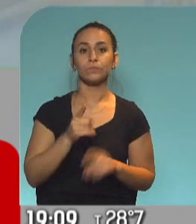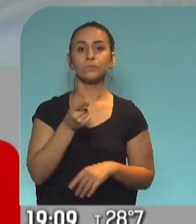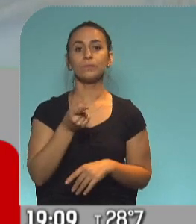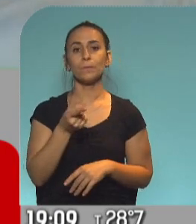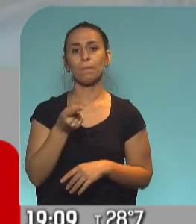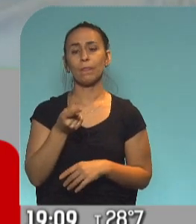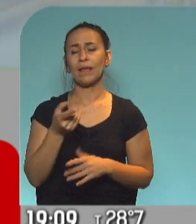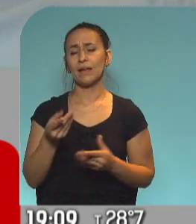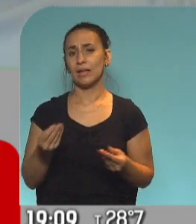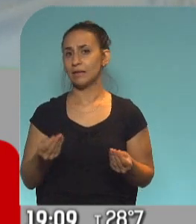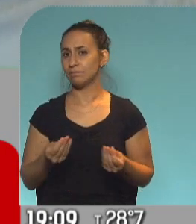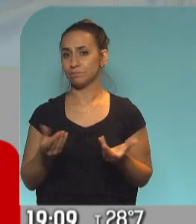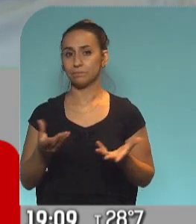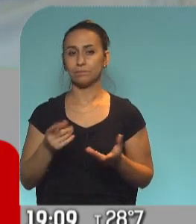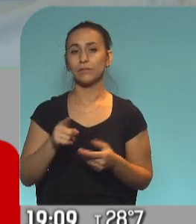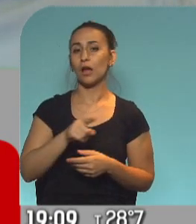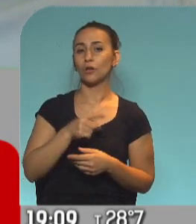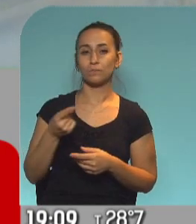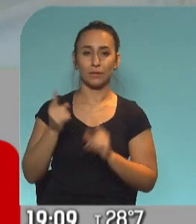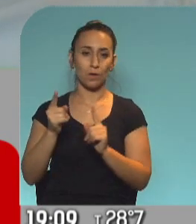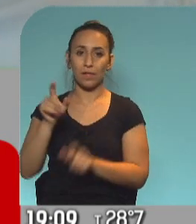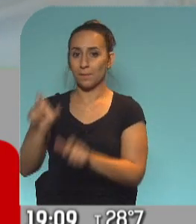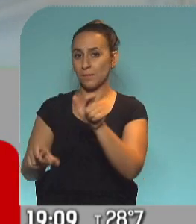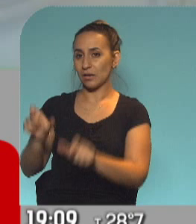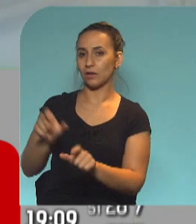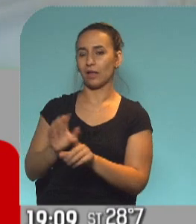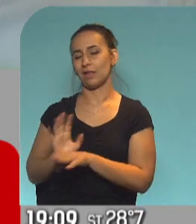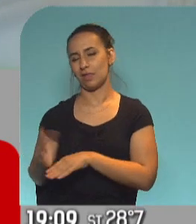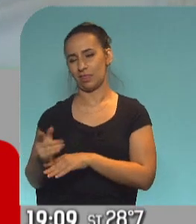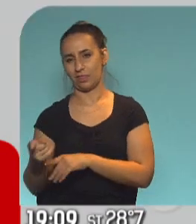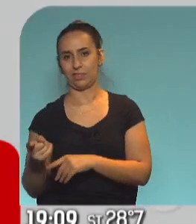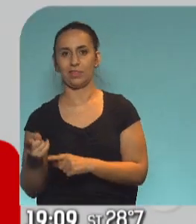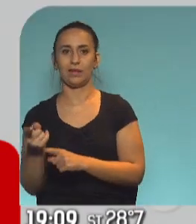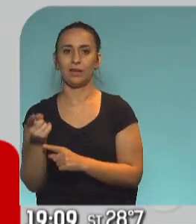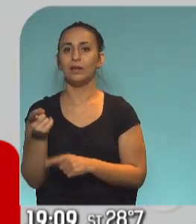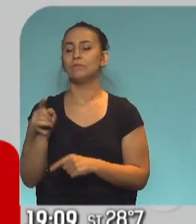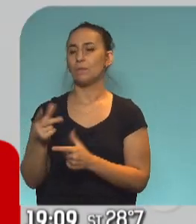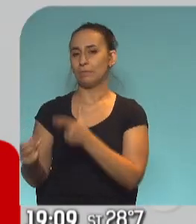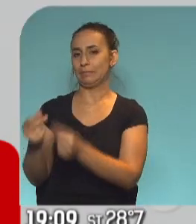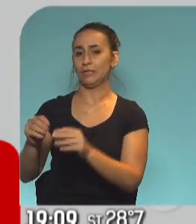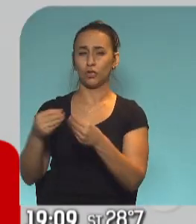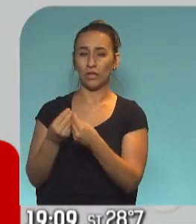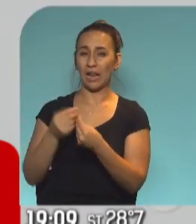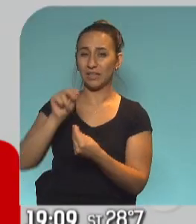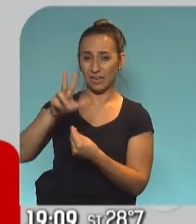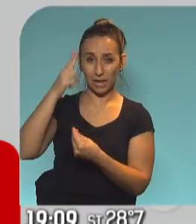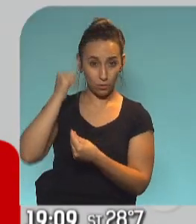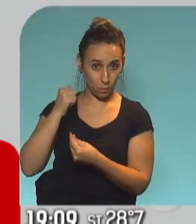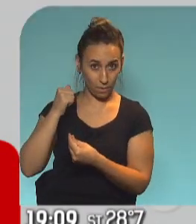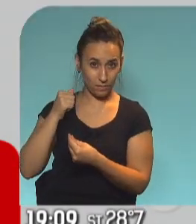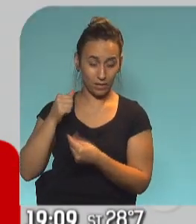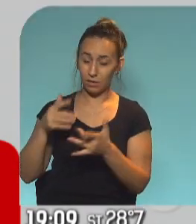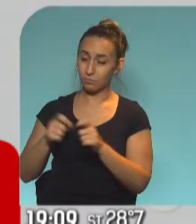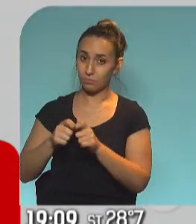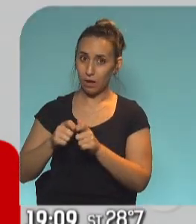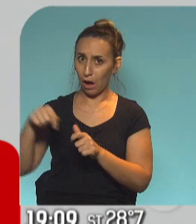cual lo podemos englobar aquellos que han sido vacunados de manera irregular. A lo largo del día habían sido 39 esos otros, hoy ya son